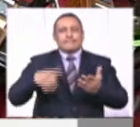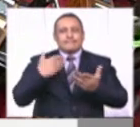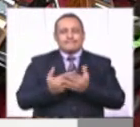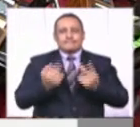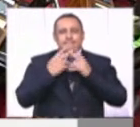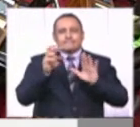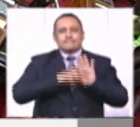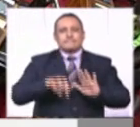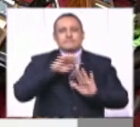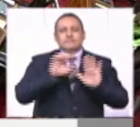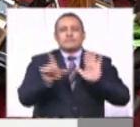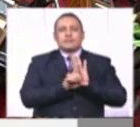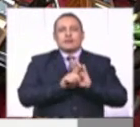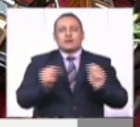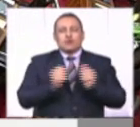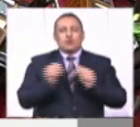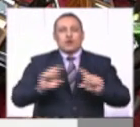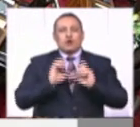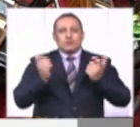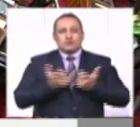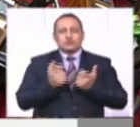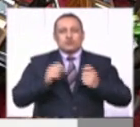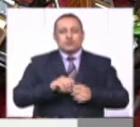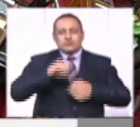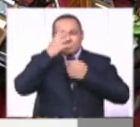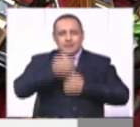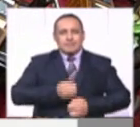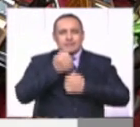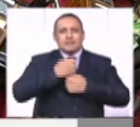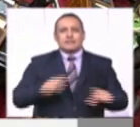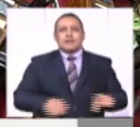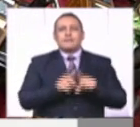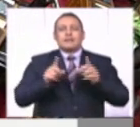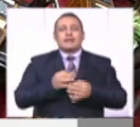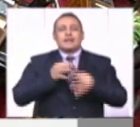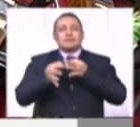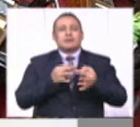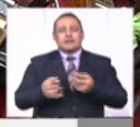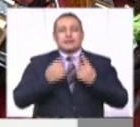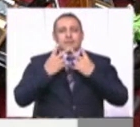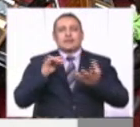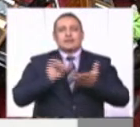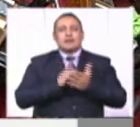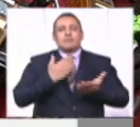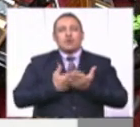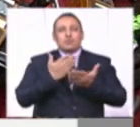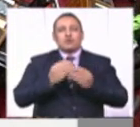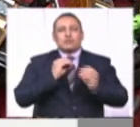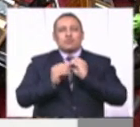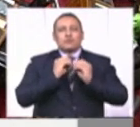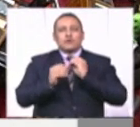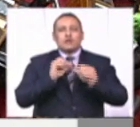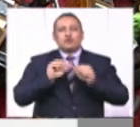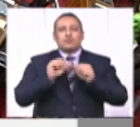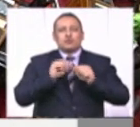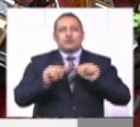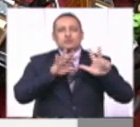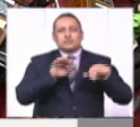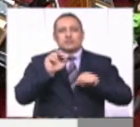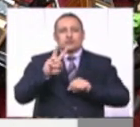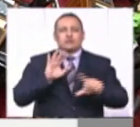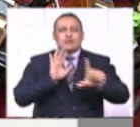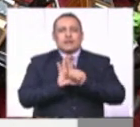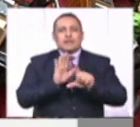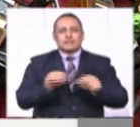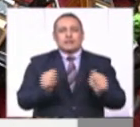el proyecto de ley de la comisión de energía y Minas que indica justamente que propone Modificar el artículo 82 de la